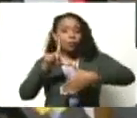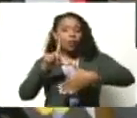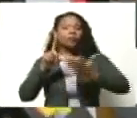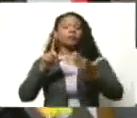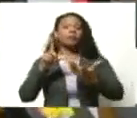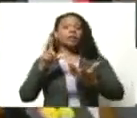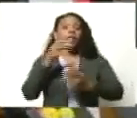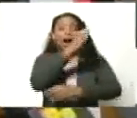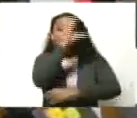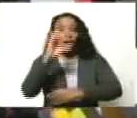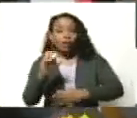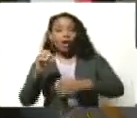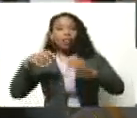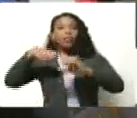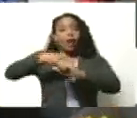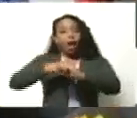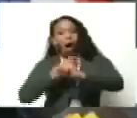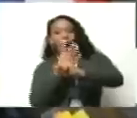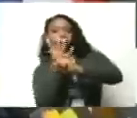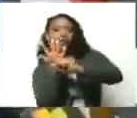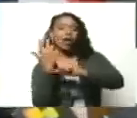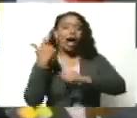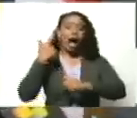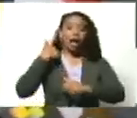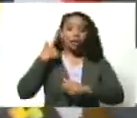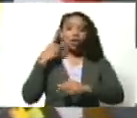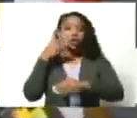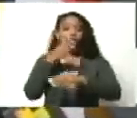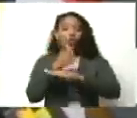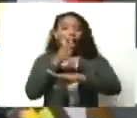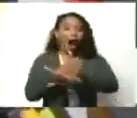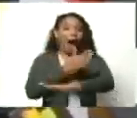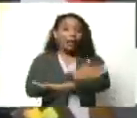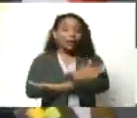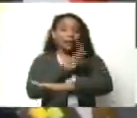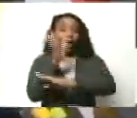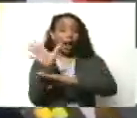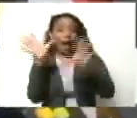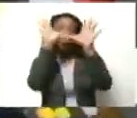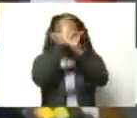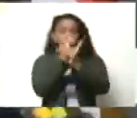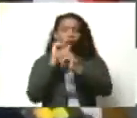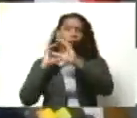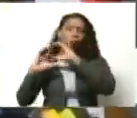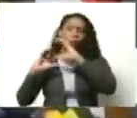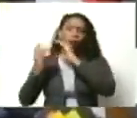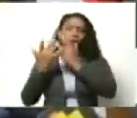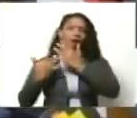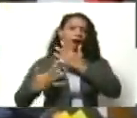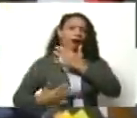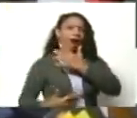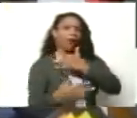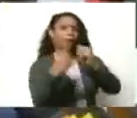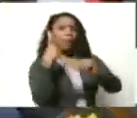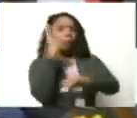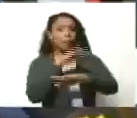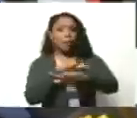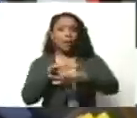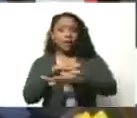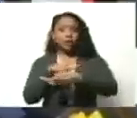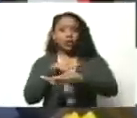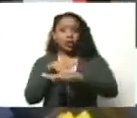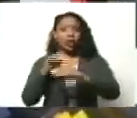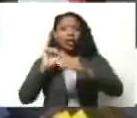ALBA. Ayer estuve, antes de salir a Egipto, en la noche conversando largamente con el primer ministro de